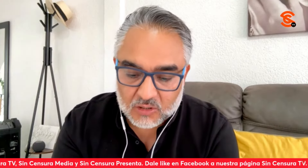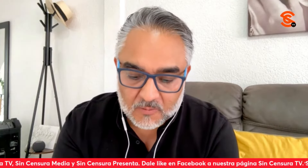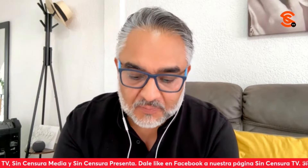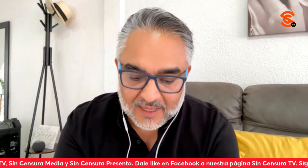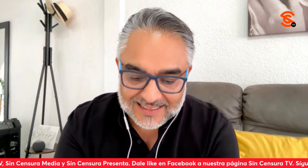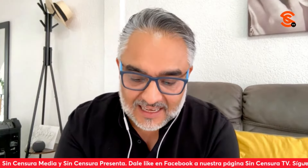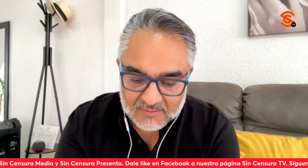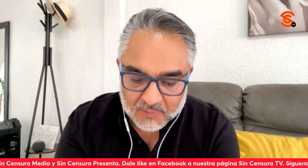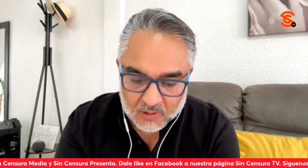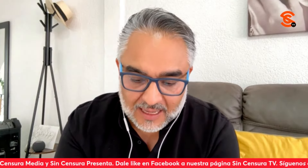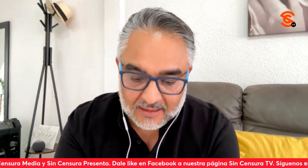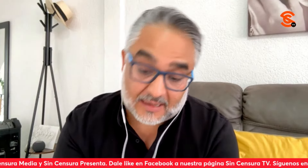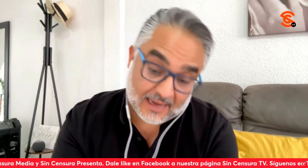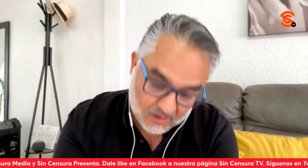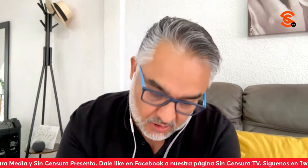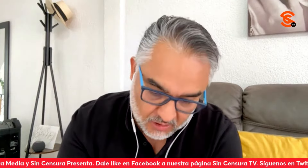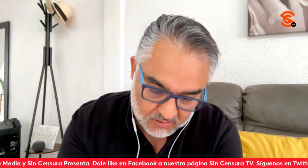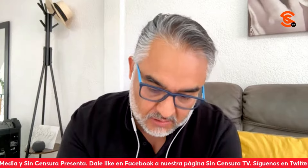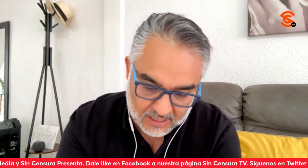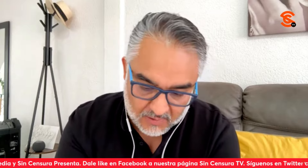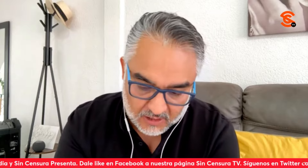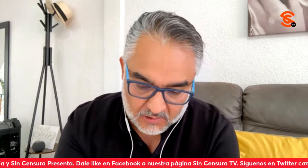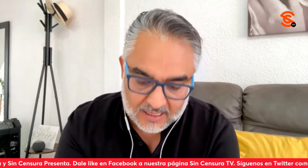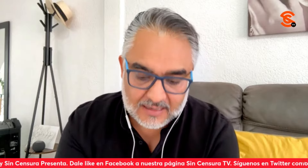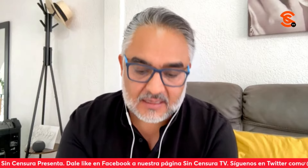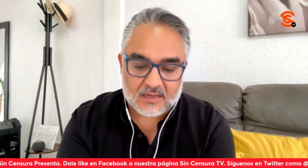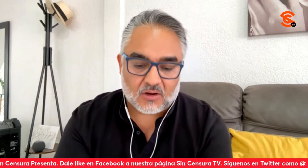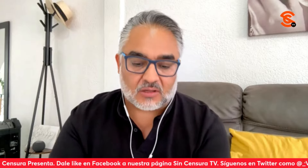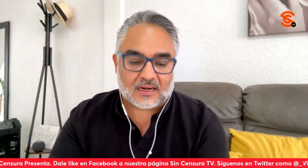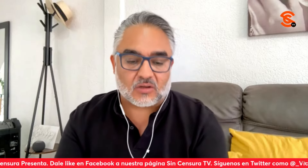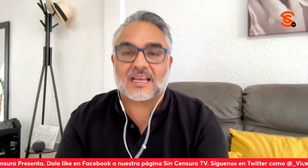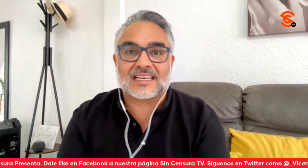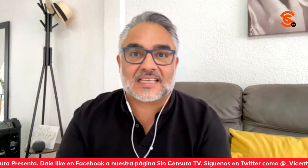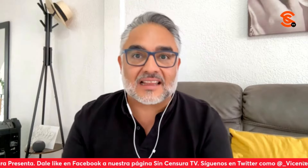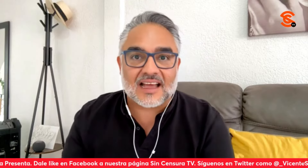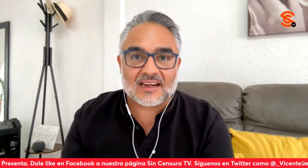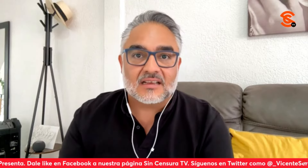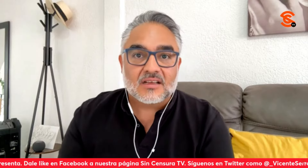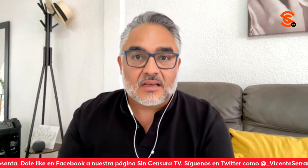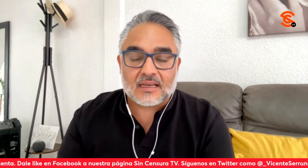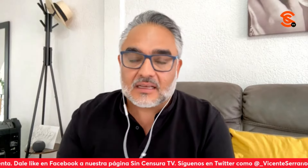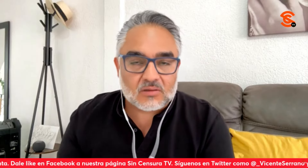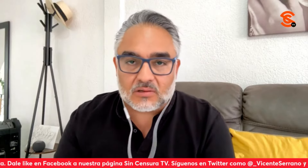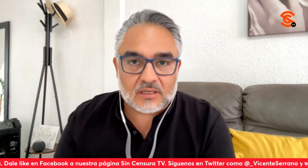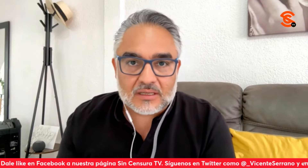Por eso es tan importante, creo yo, salvo que tú digas otra cosa, rescatar